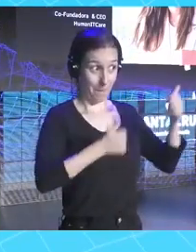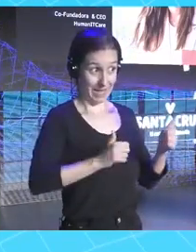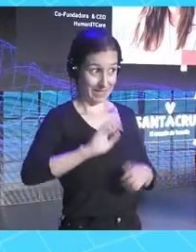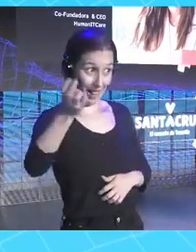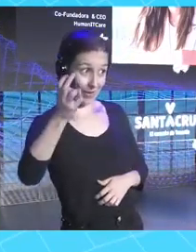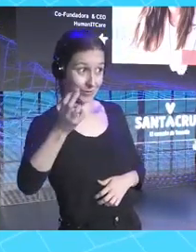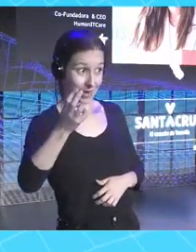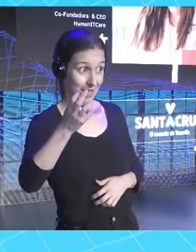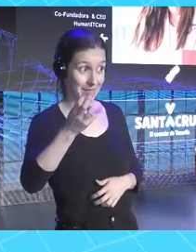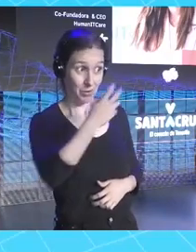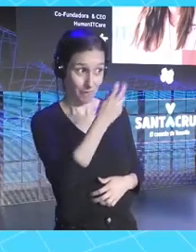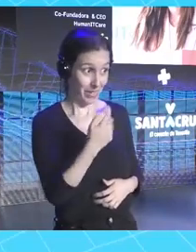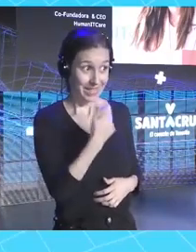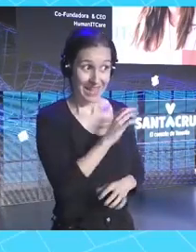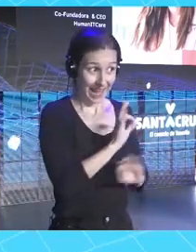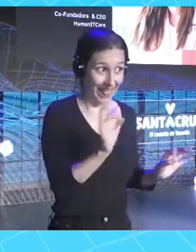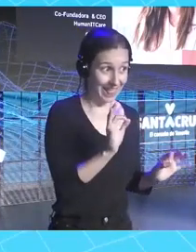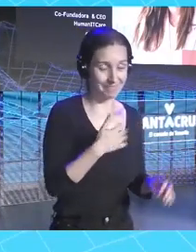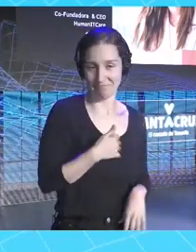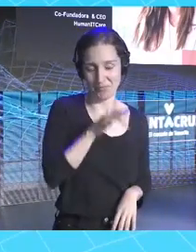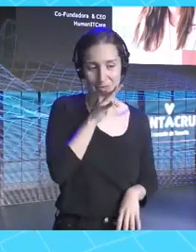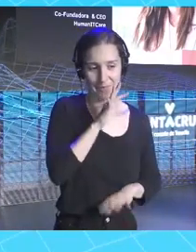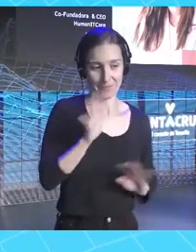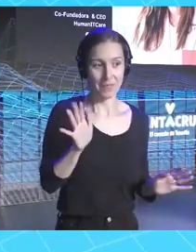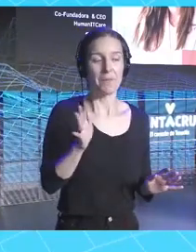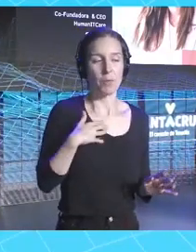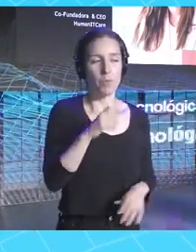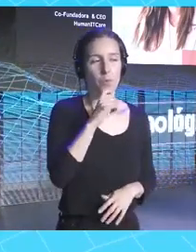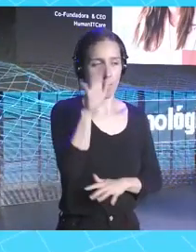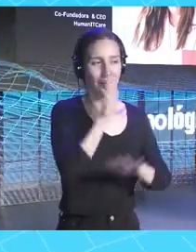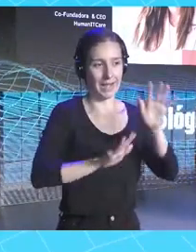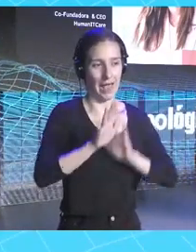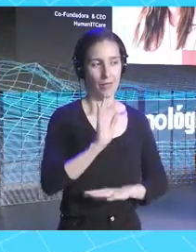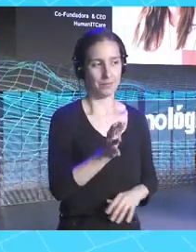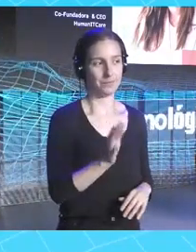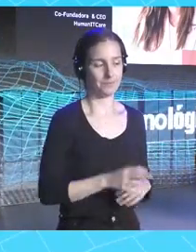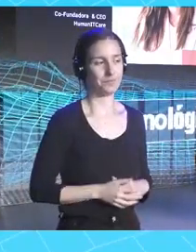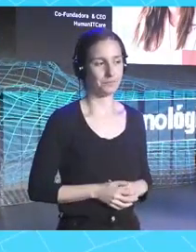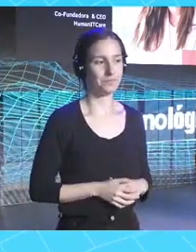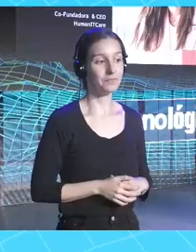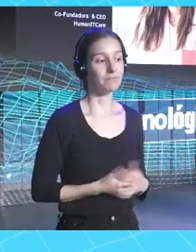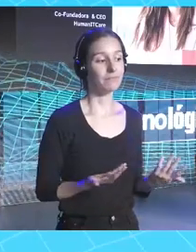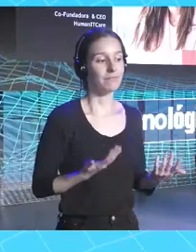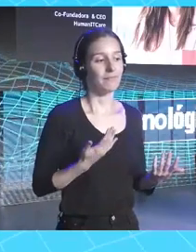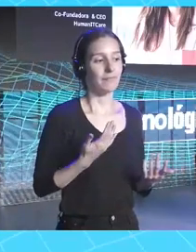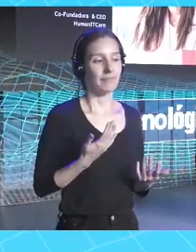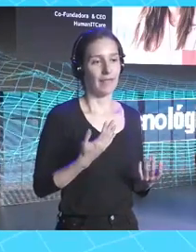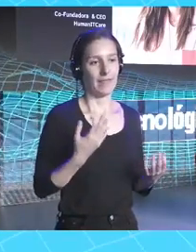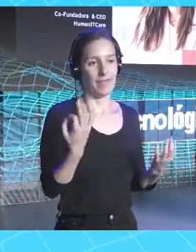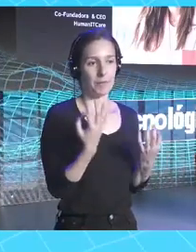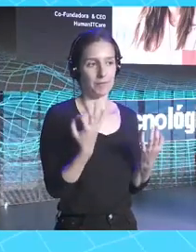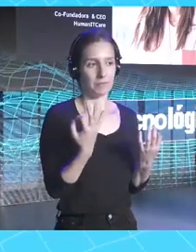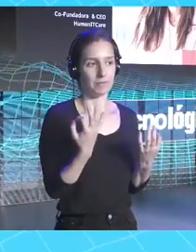todavía no Pero sí sí sí y ha sido muy complicado o sea te tienes que tienes que estar evidentemente